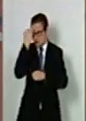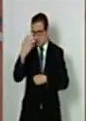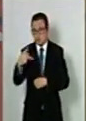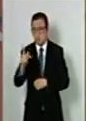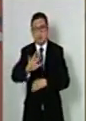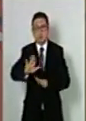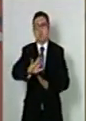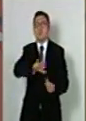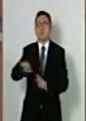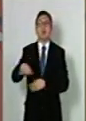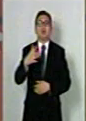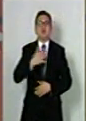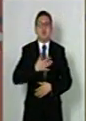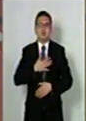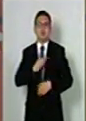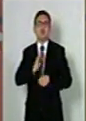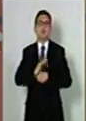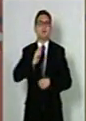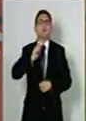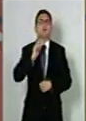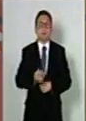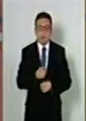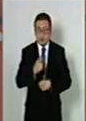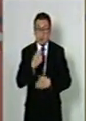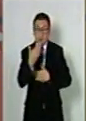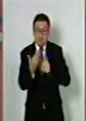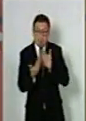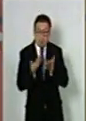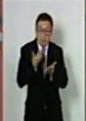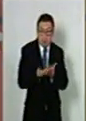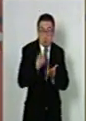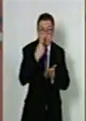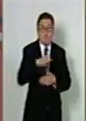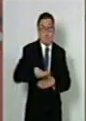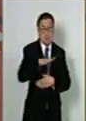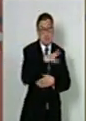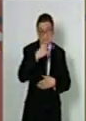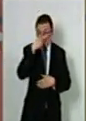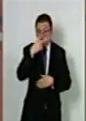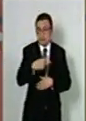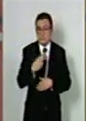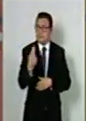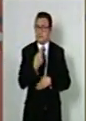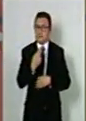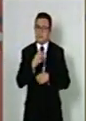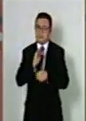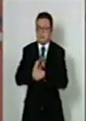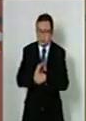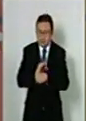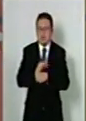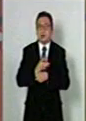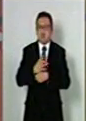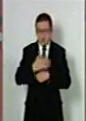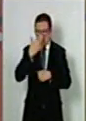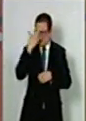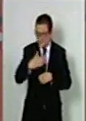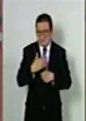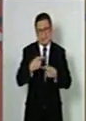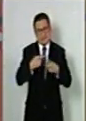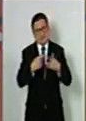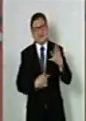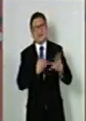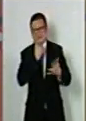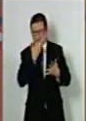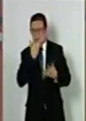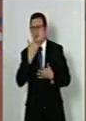defender una iniciativa que México la requiere, con todos sus defectos, pero es un cambio que el